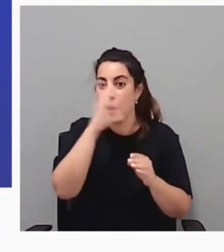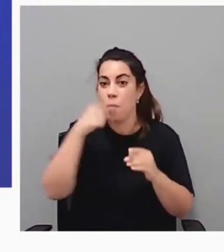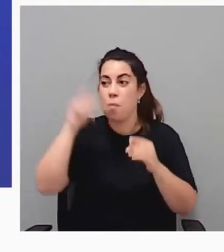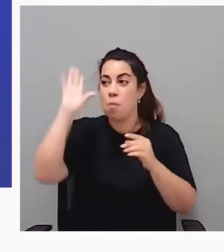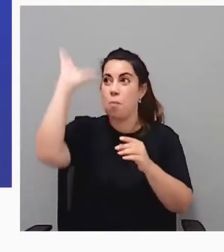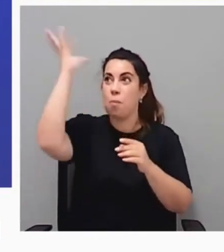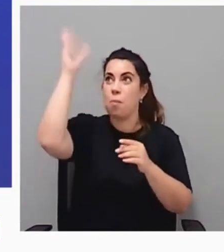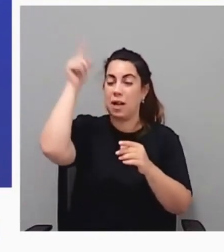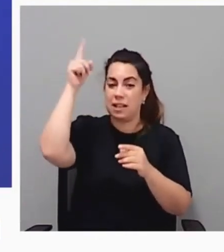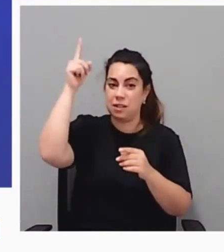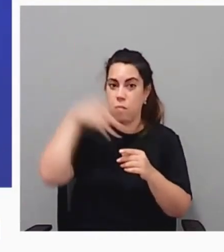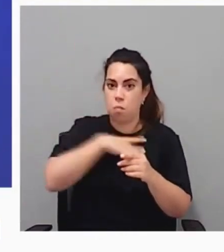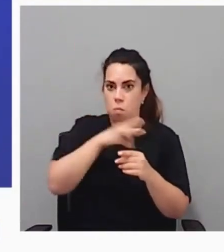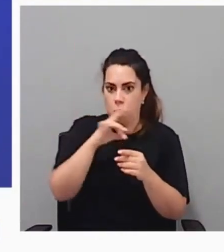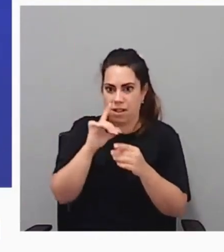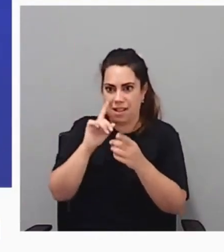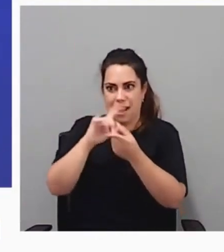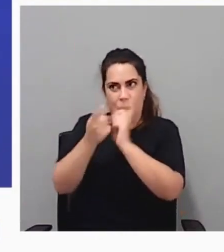lógica hasta cierto punto.